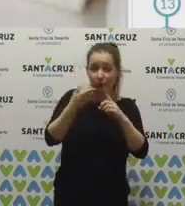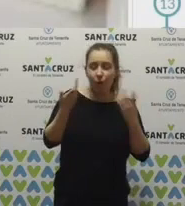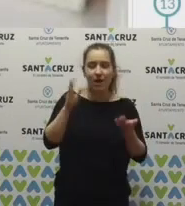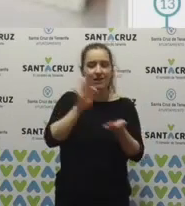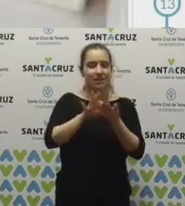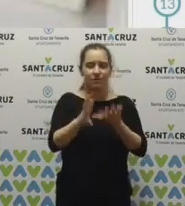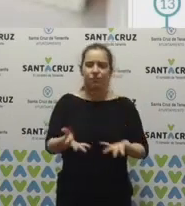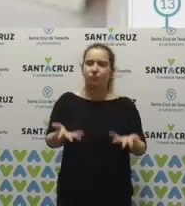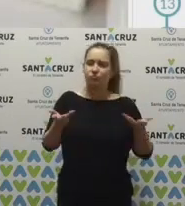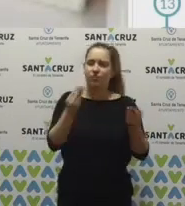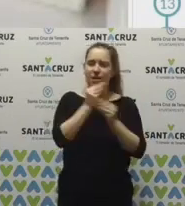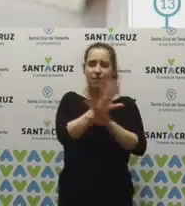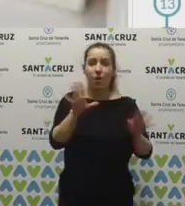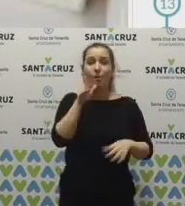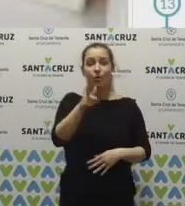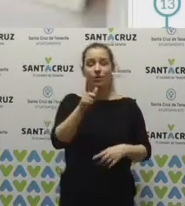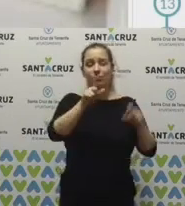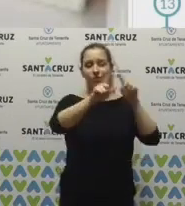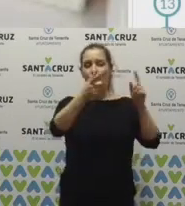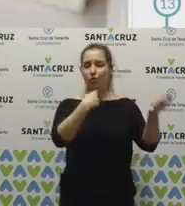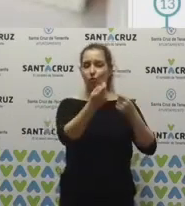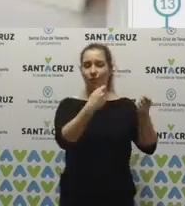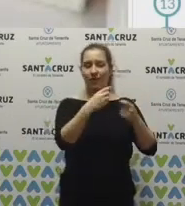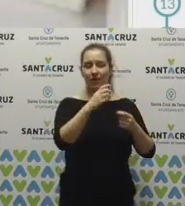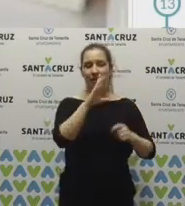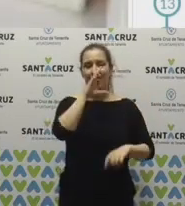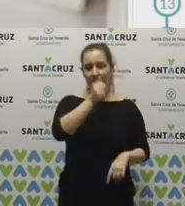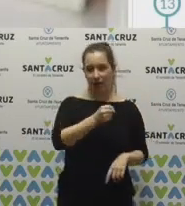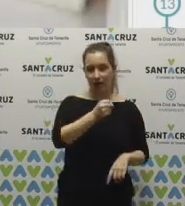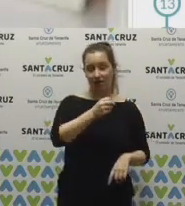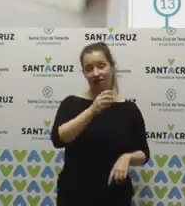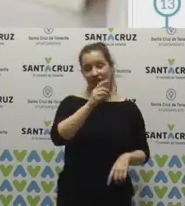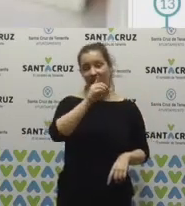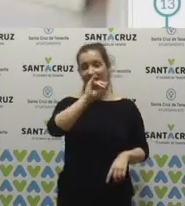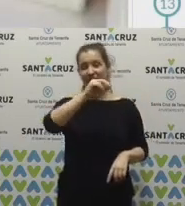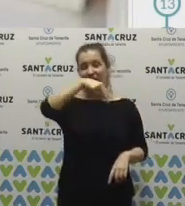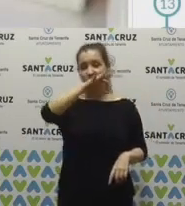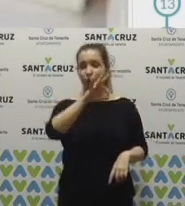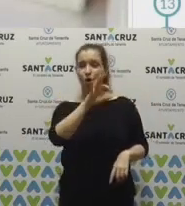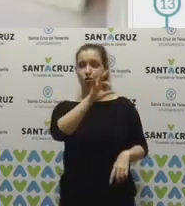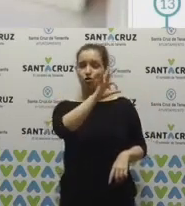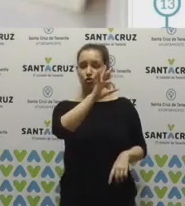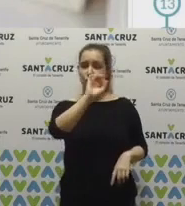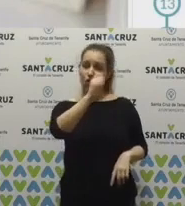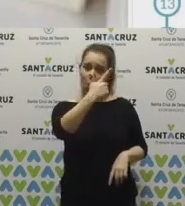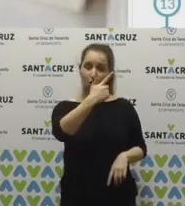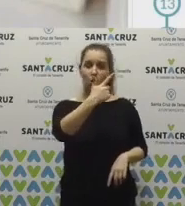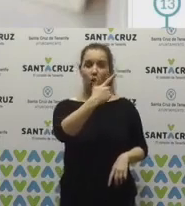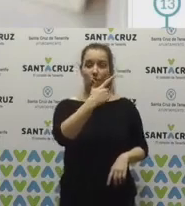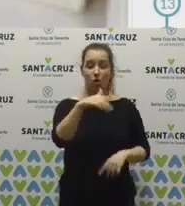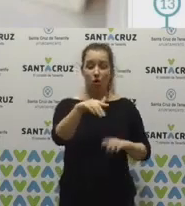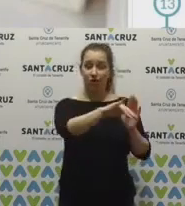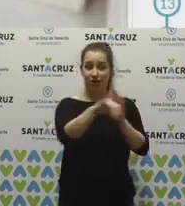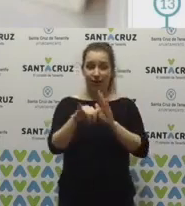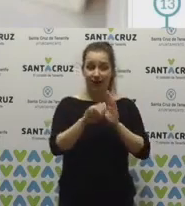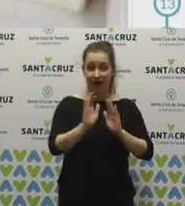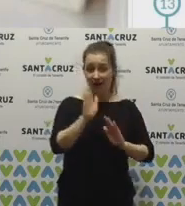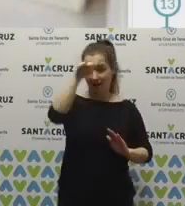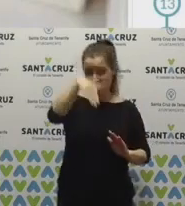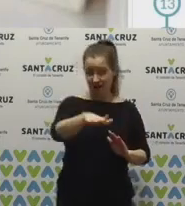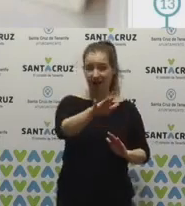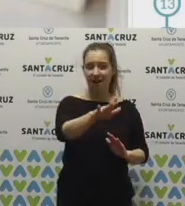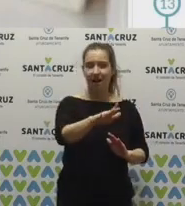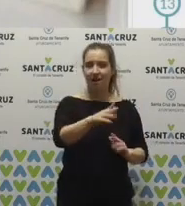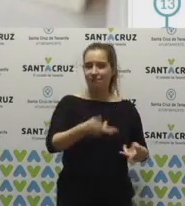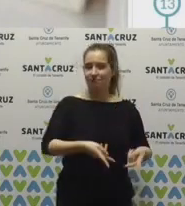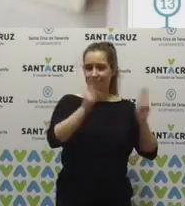cual se habilitaron en supermercados destinos gol más cercano a la zona de anaga tanto desde el acceso por salta cruz con